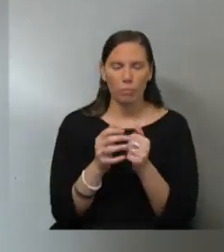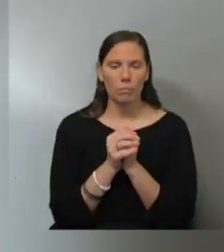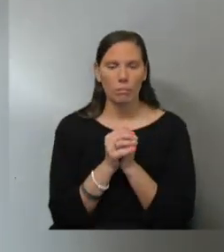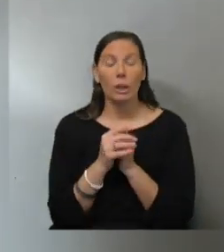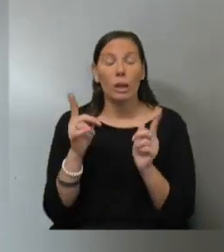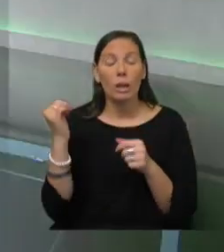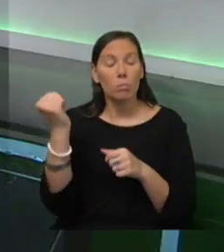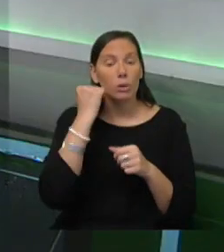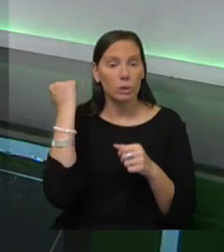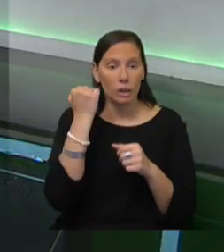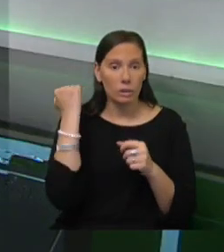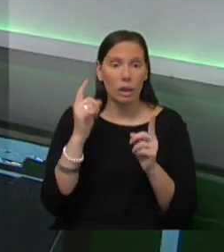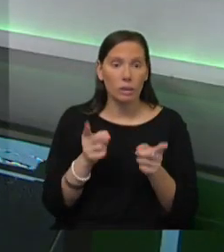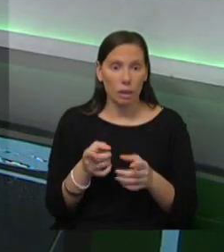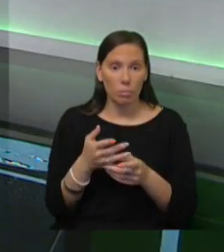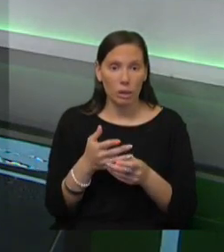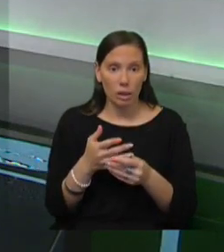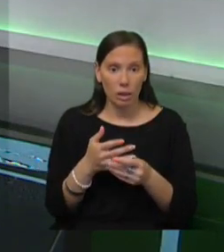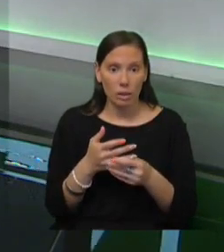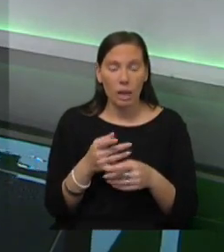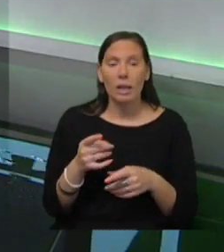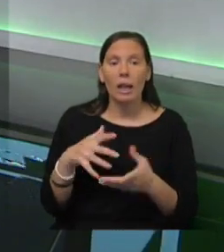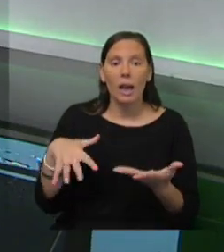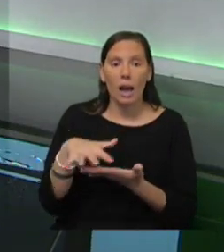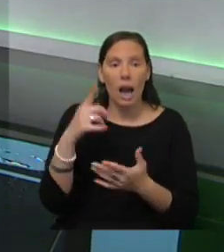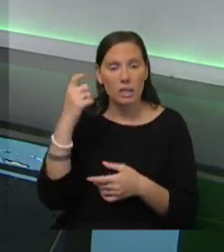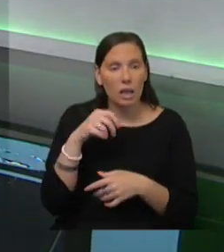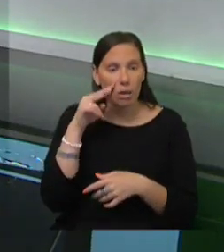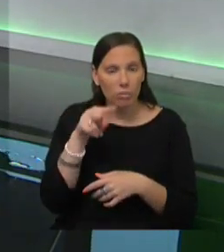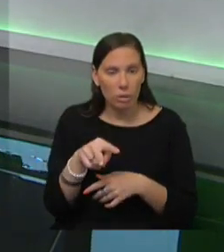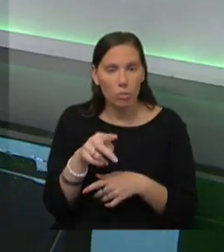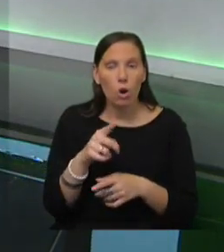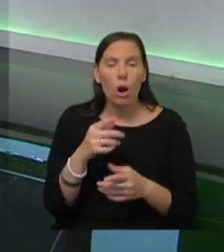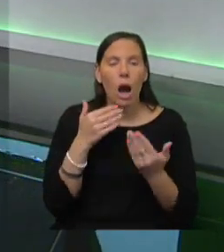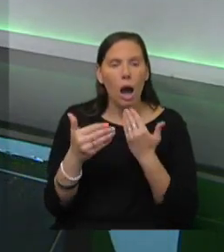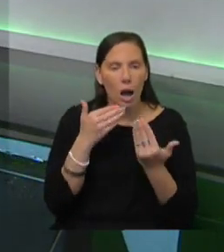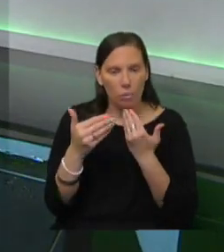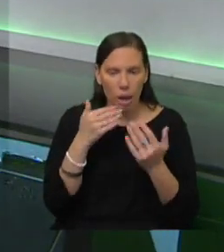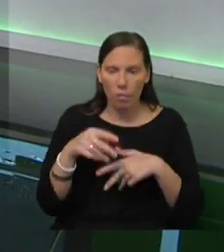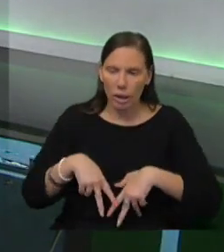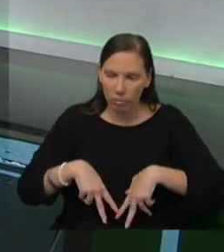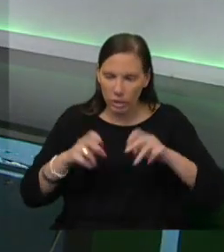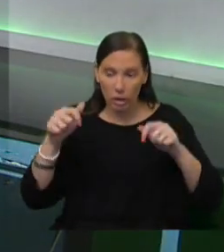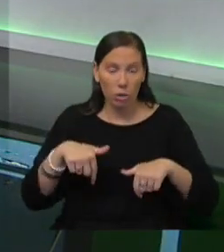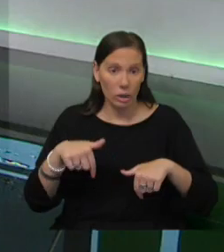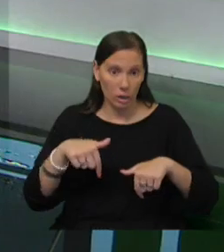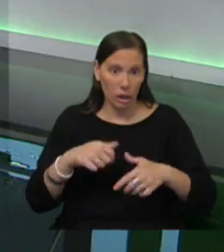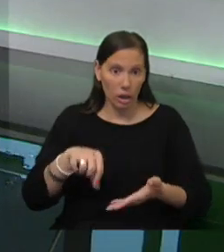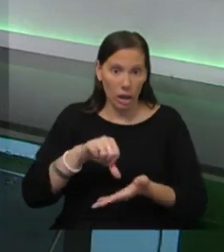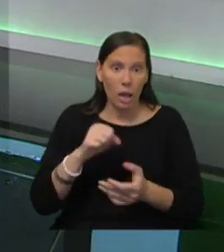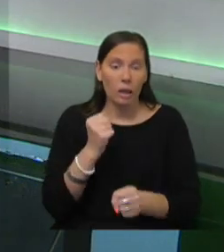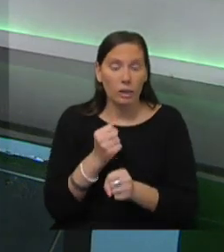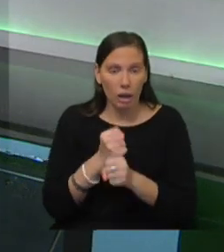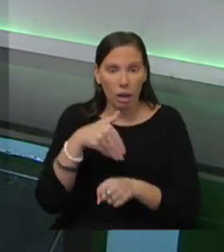la importancia de tener también los correlatos locales ayer vimos Muchos medios que hablaban con investigadores de nuestro país que trabajan con micr